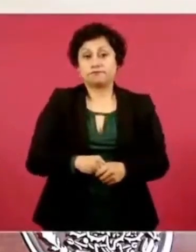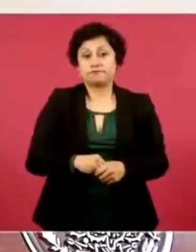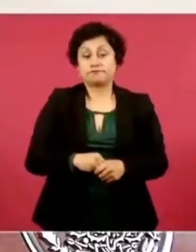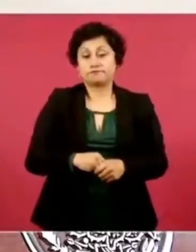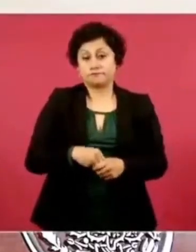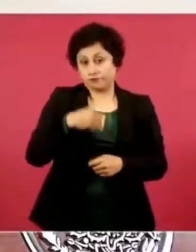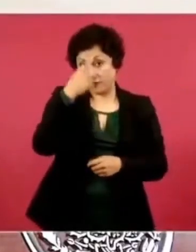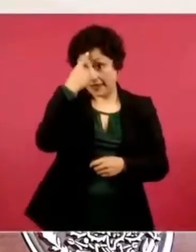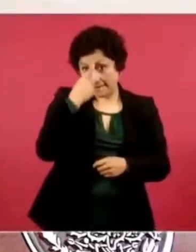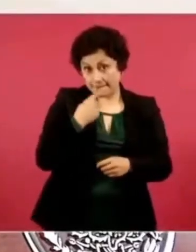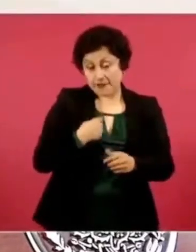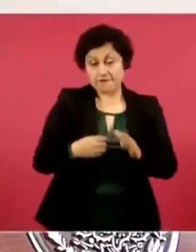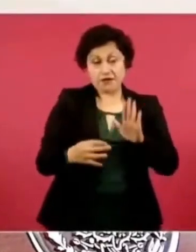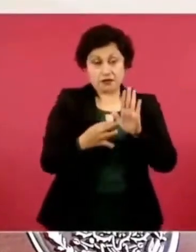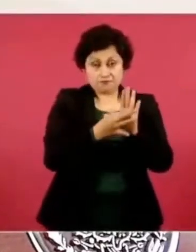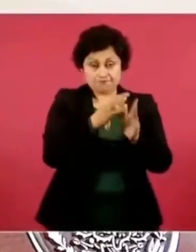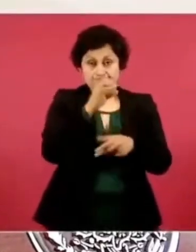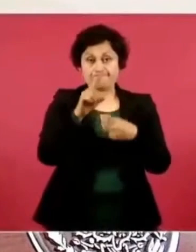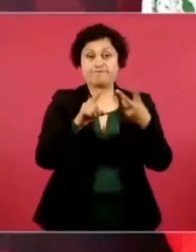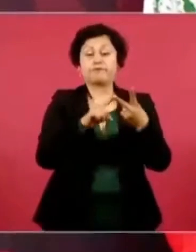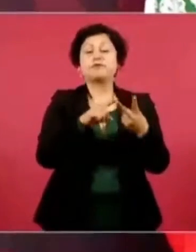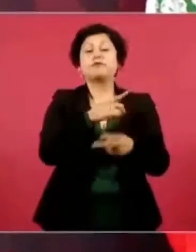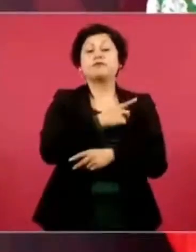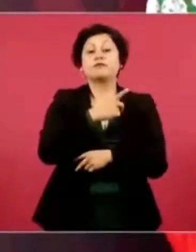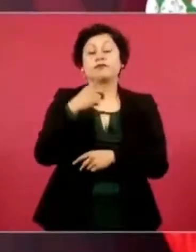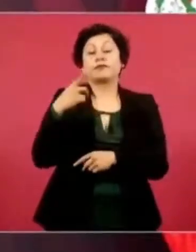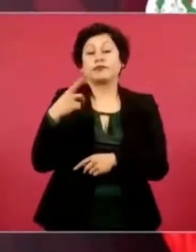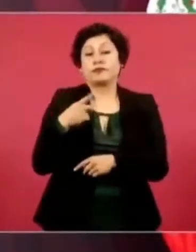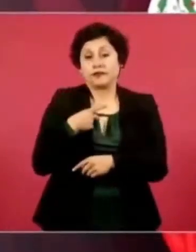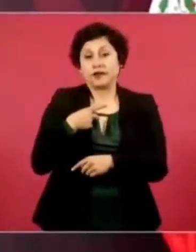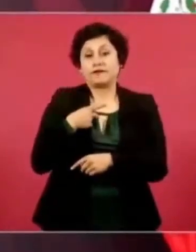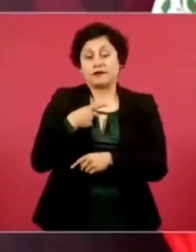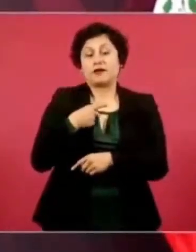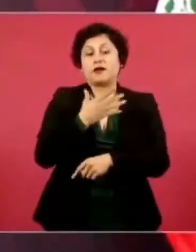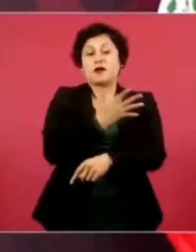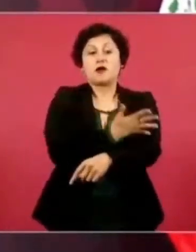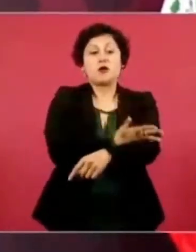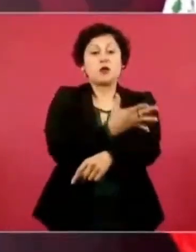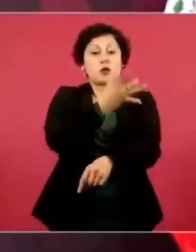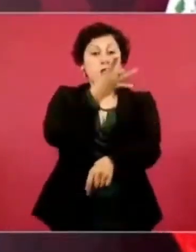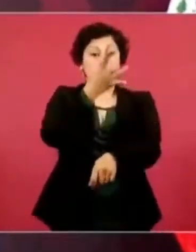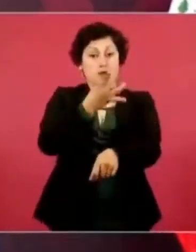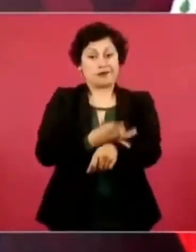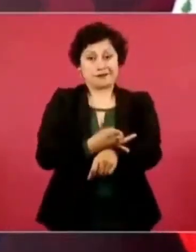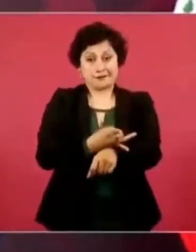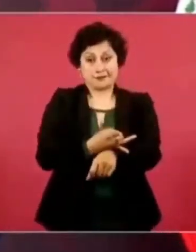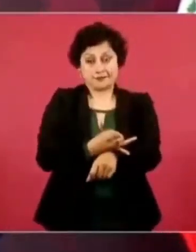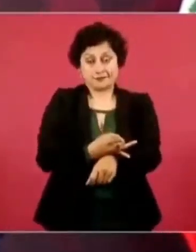tiene que ser una persona honesta,